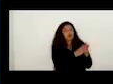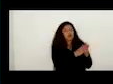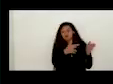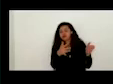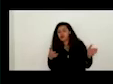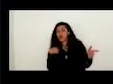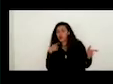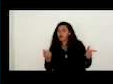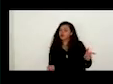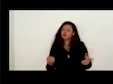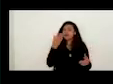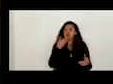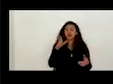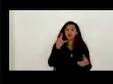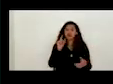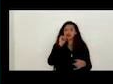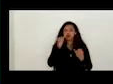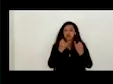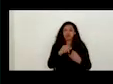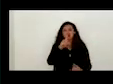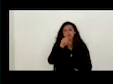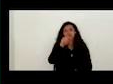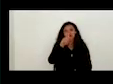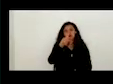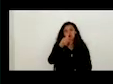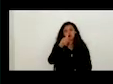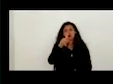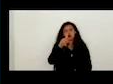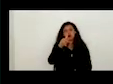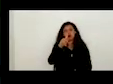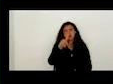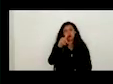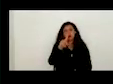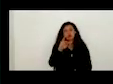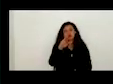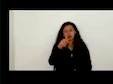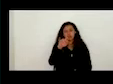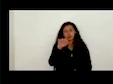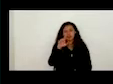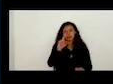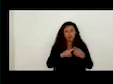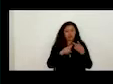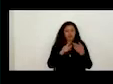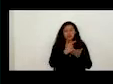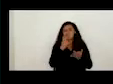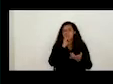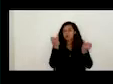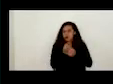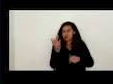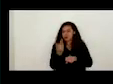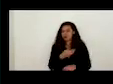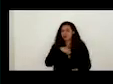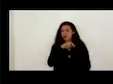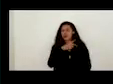Pasa lo mismo con las proteínas y lo mismo con las grasas. ¿Es así? que cómo debemos obtener la energía de